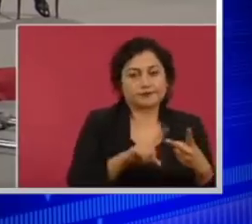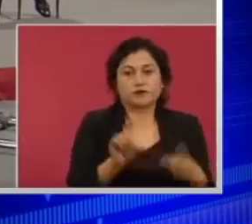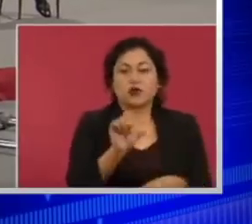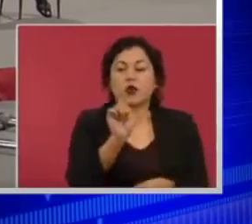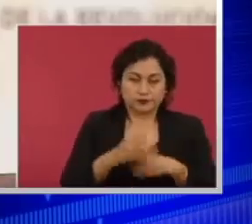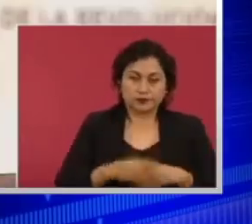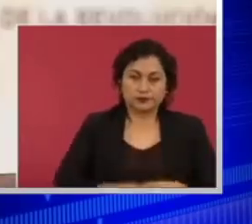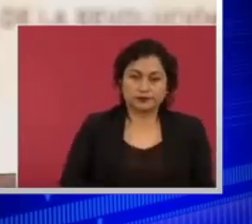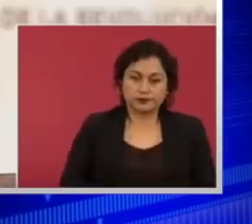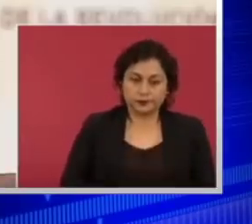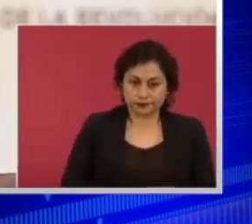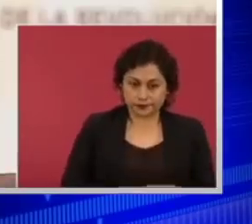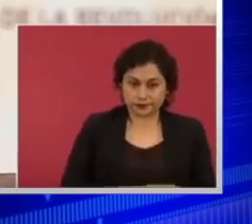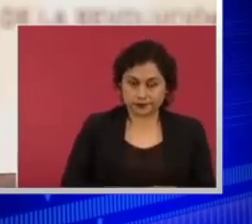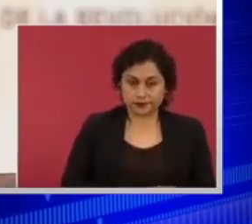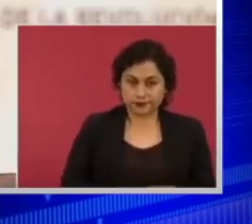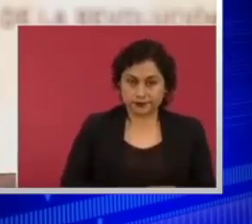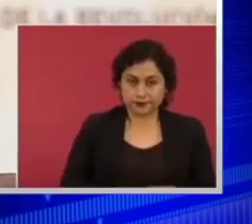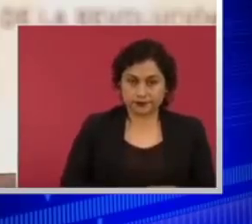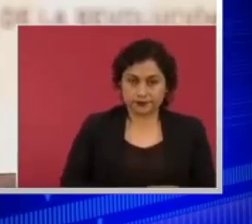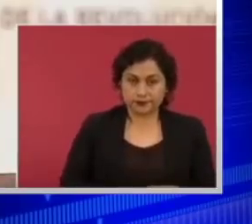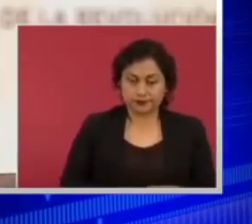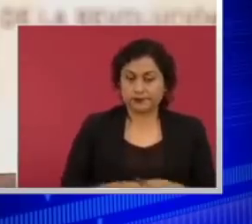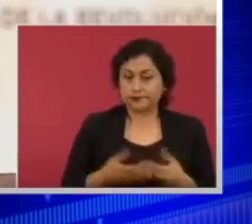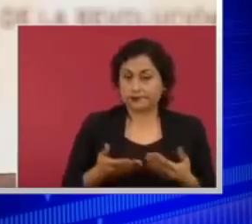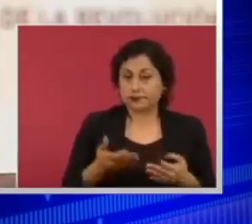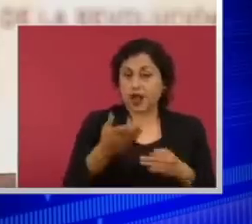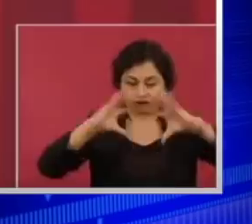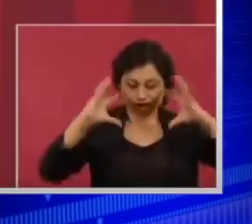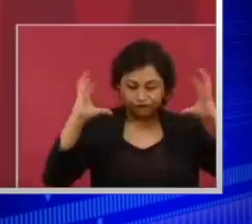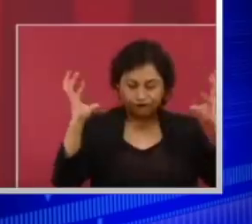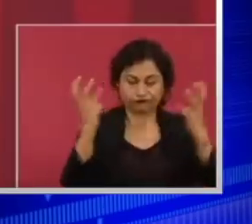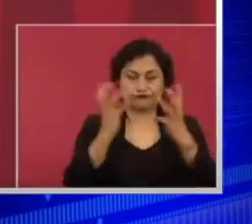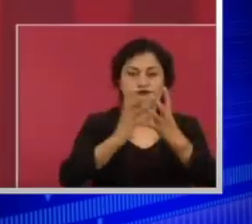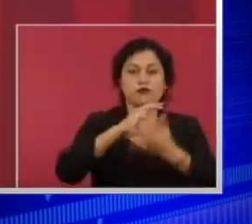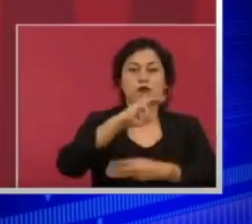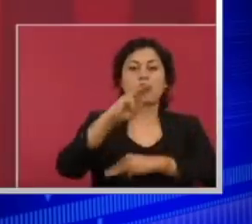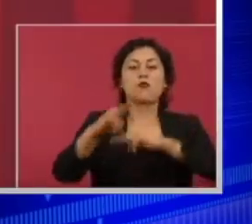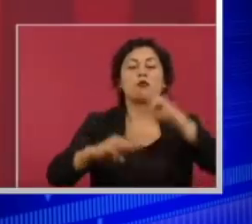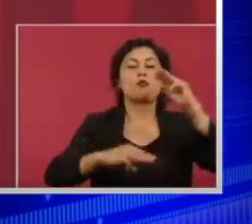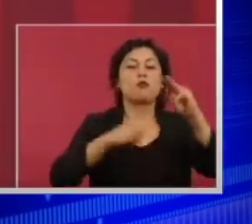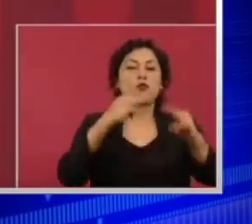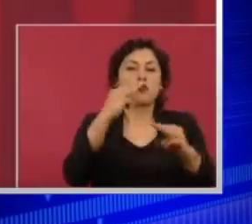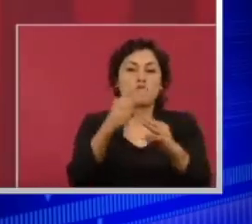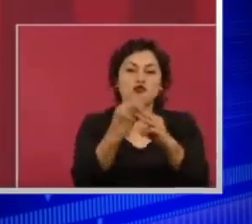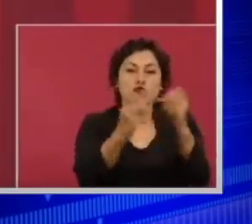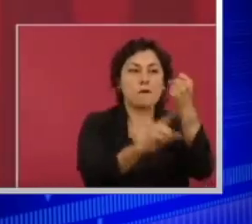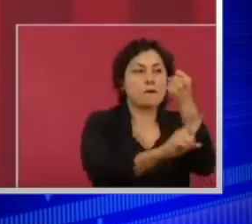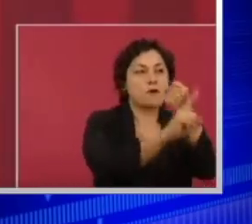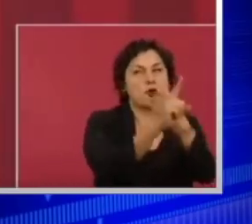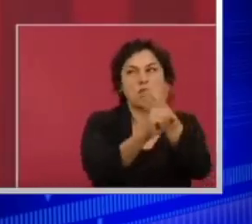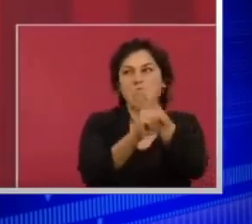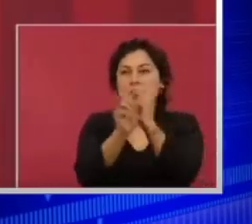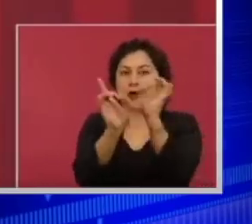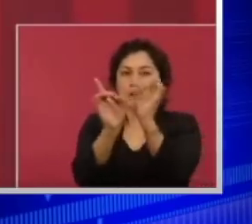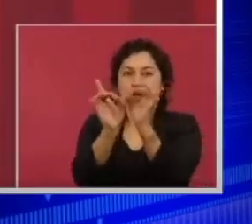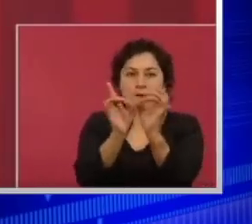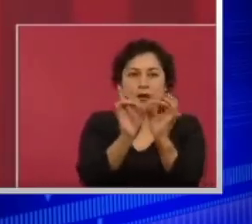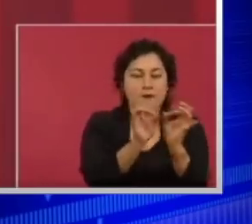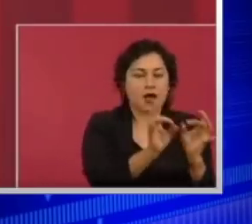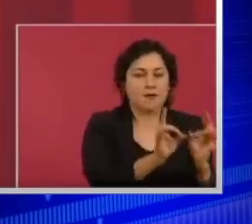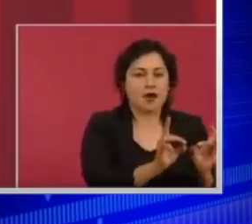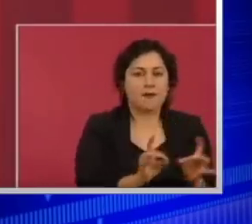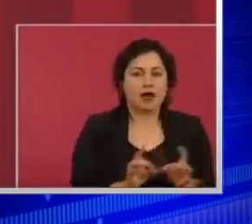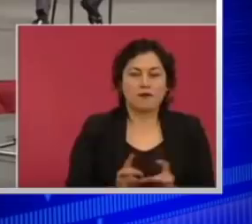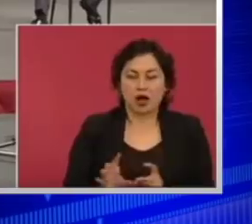alimentos por la crisis mundial tenemos que prepararnos para no